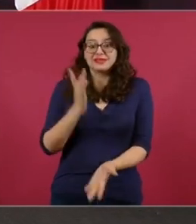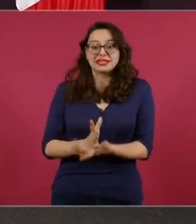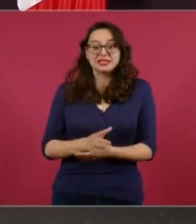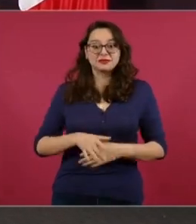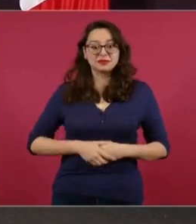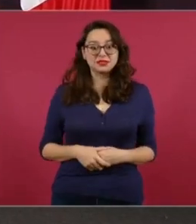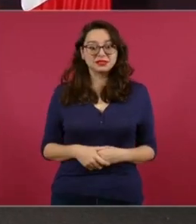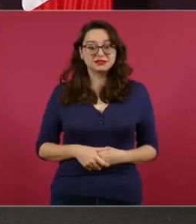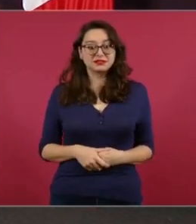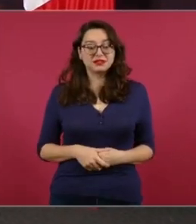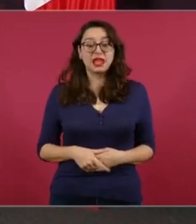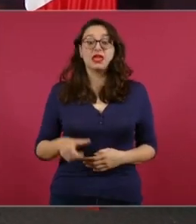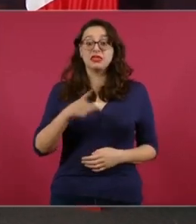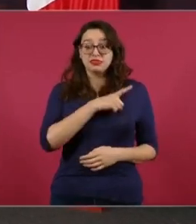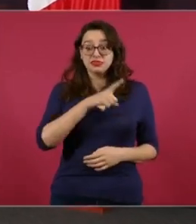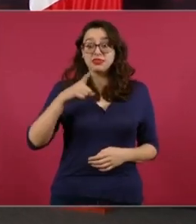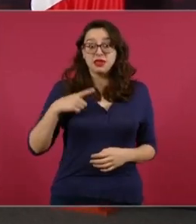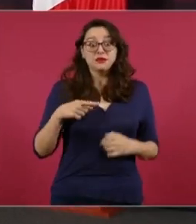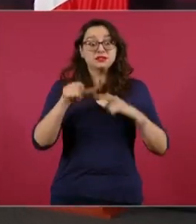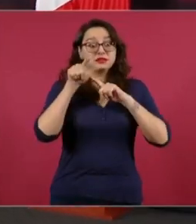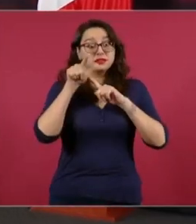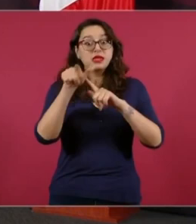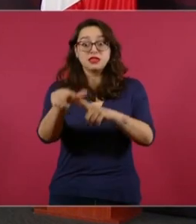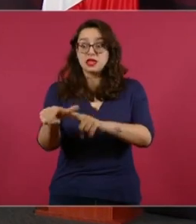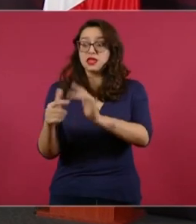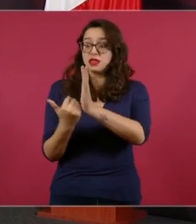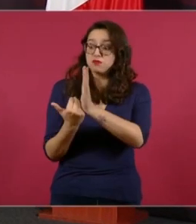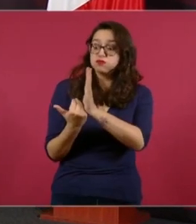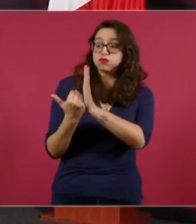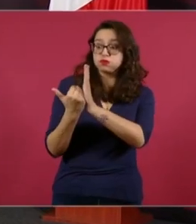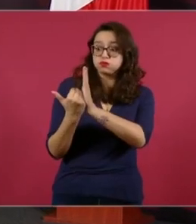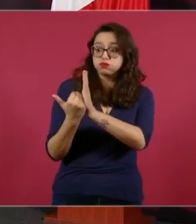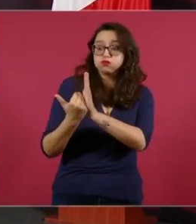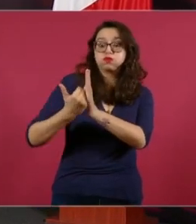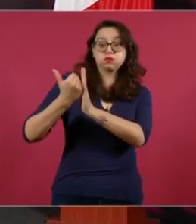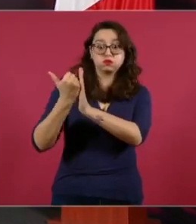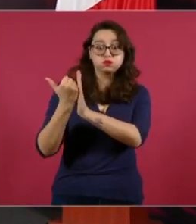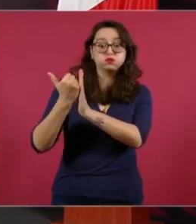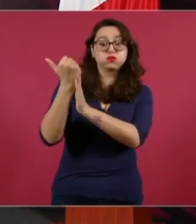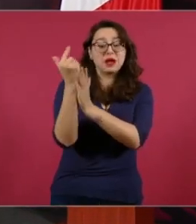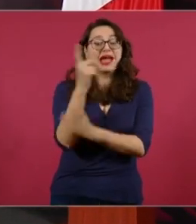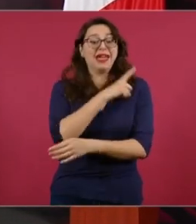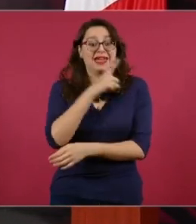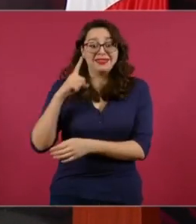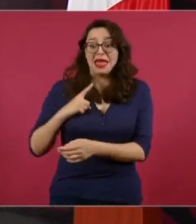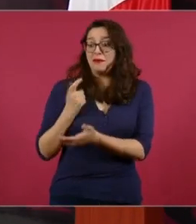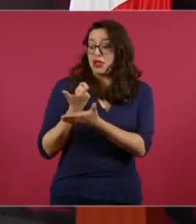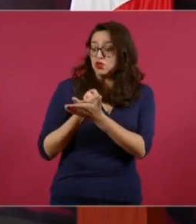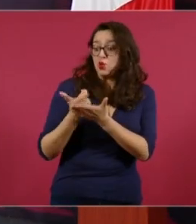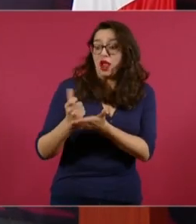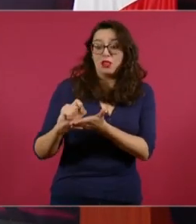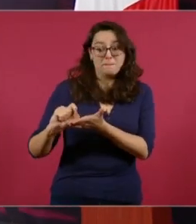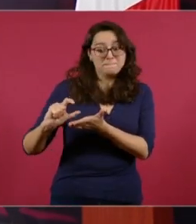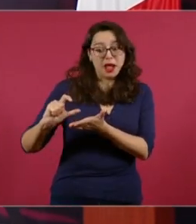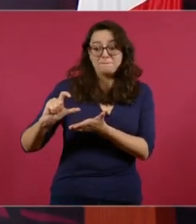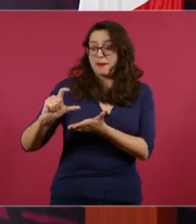Pero se tiene que continuar con la recuperación del poder adquisitivo del